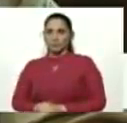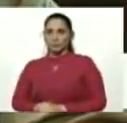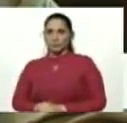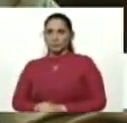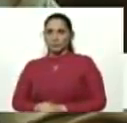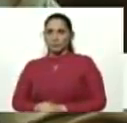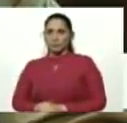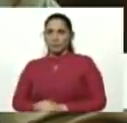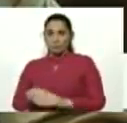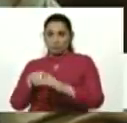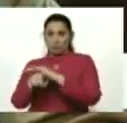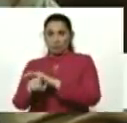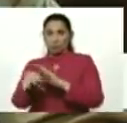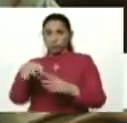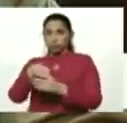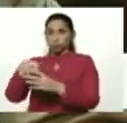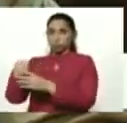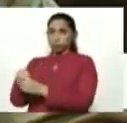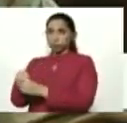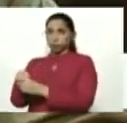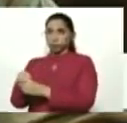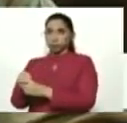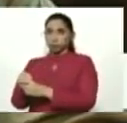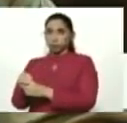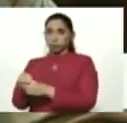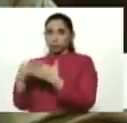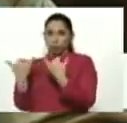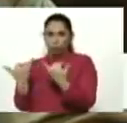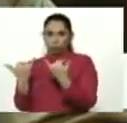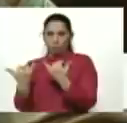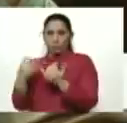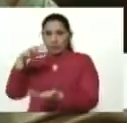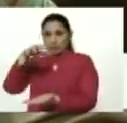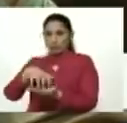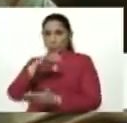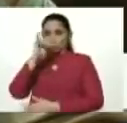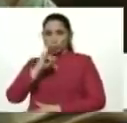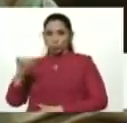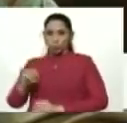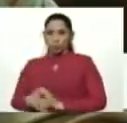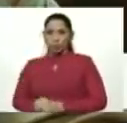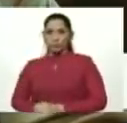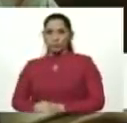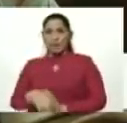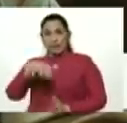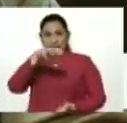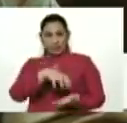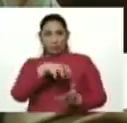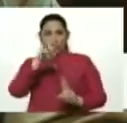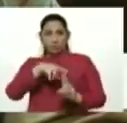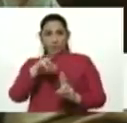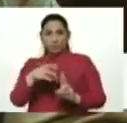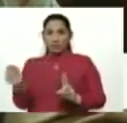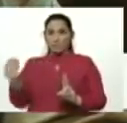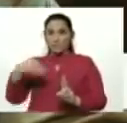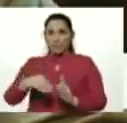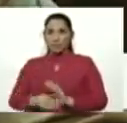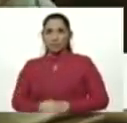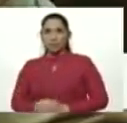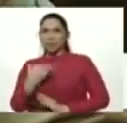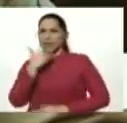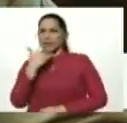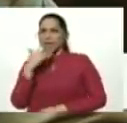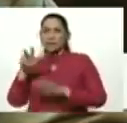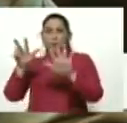están allí, pues, en el estado cuarentena en este momento. En el estado Zulia, sí, señor. Correcto. En el estado Táchira, más de casi